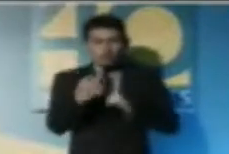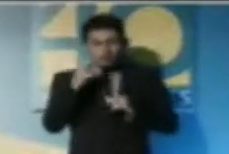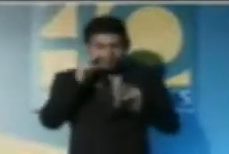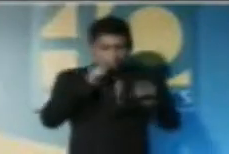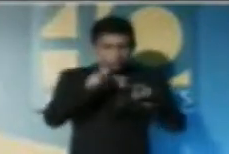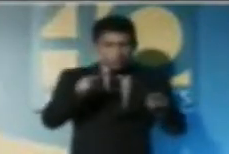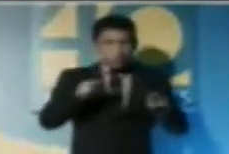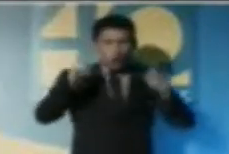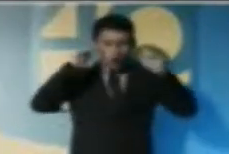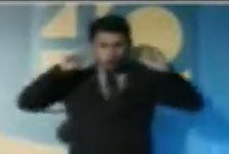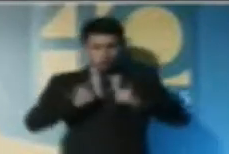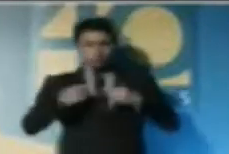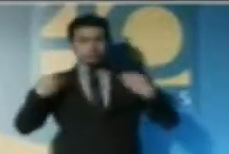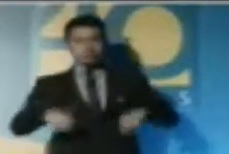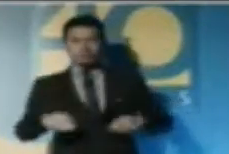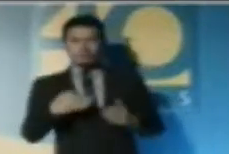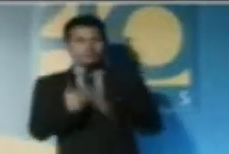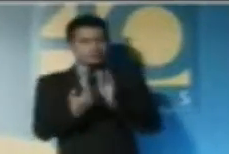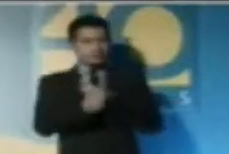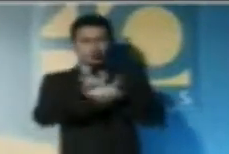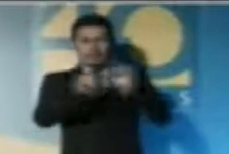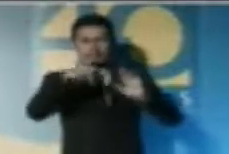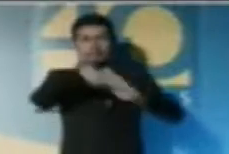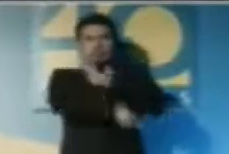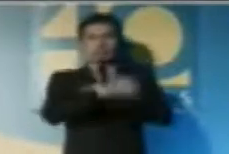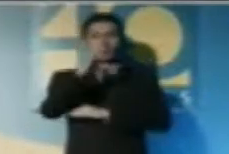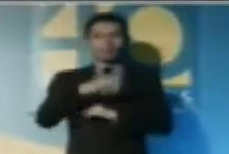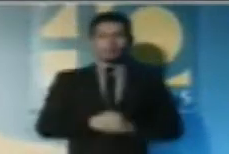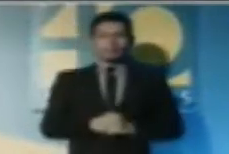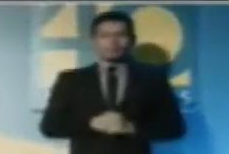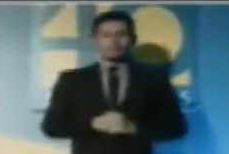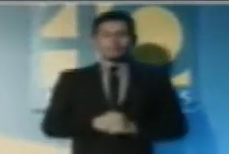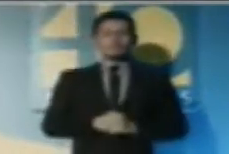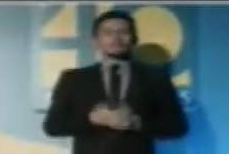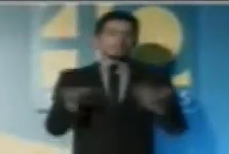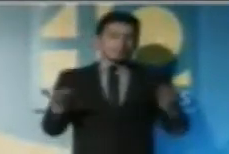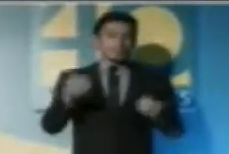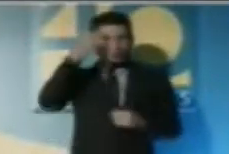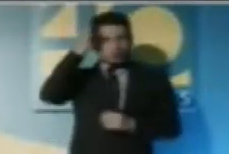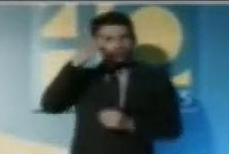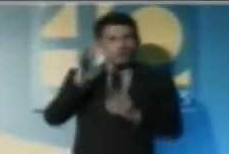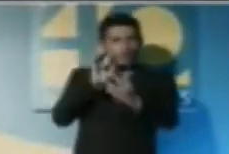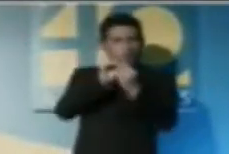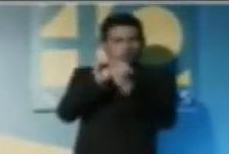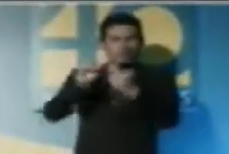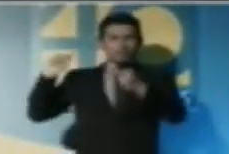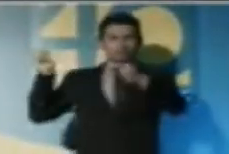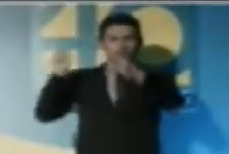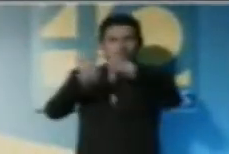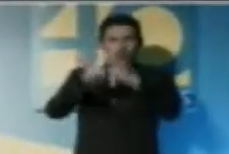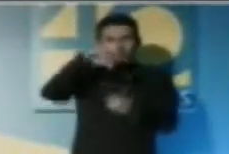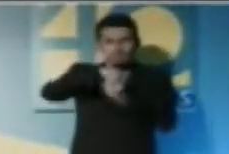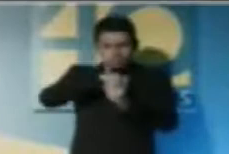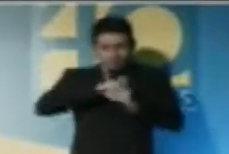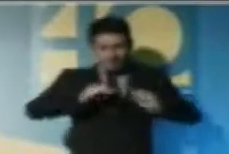deducir conclusiones simples. En fin, seguramente ustedes comparten conmigo que los años de conflicto interno que